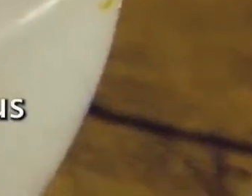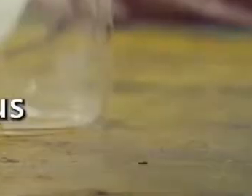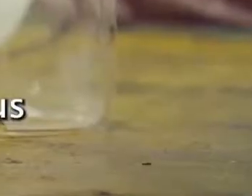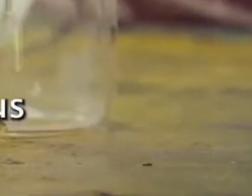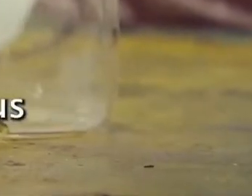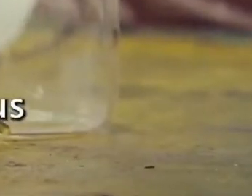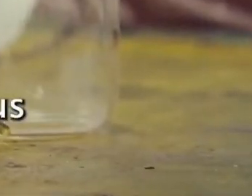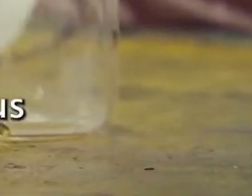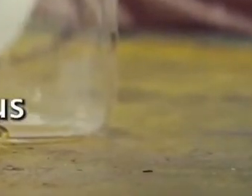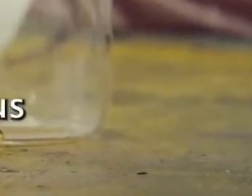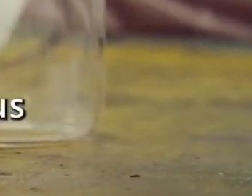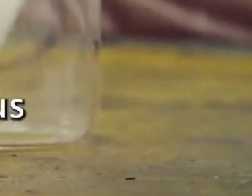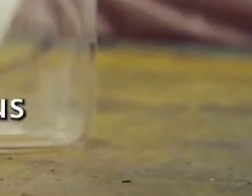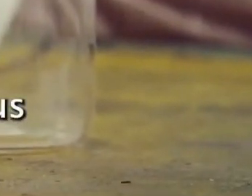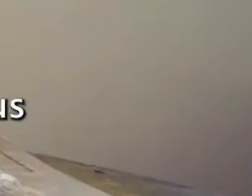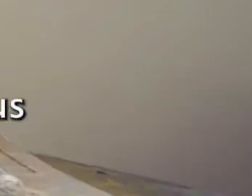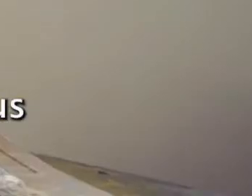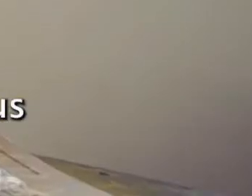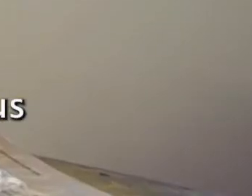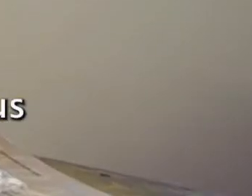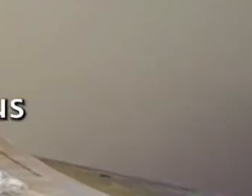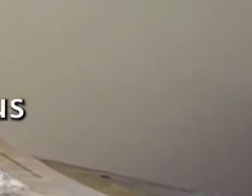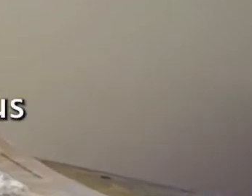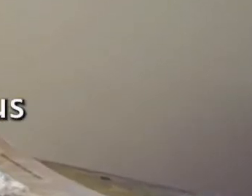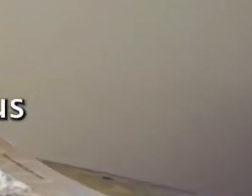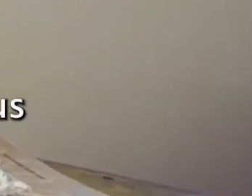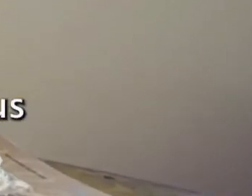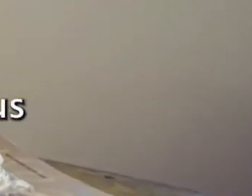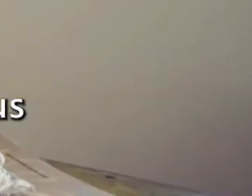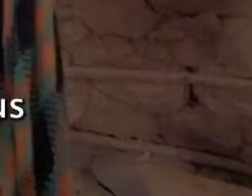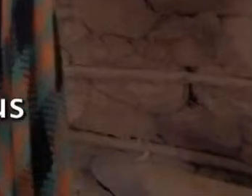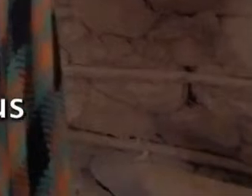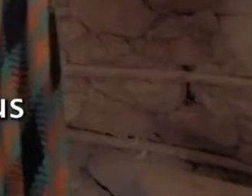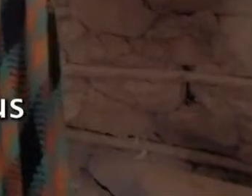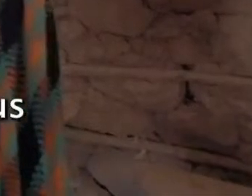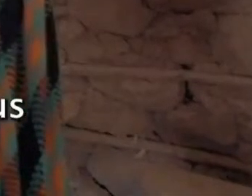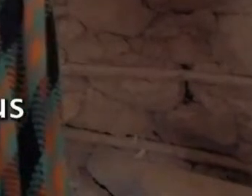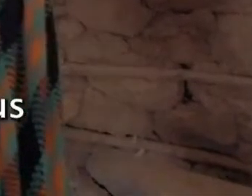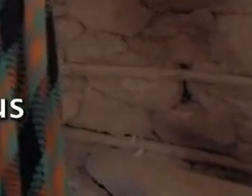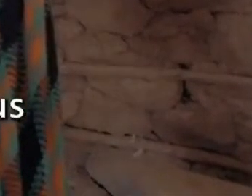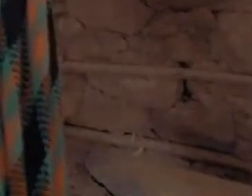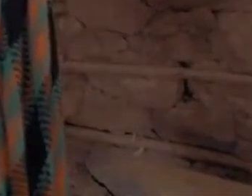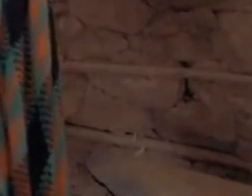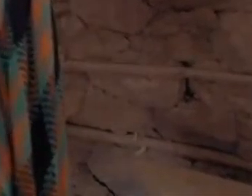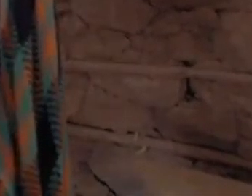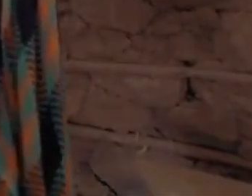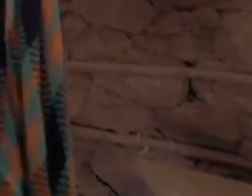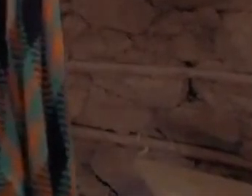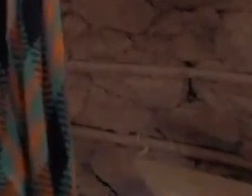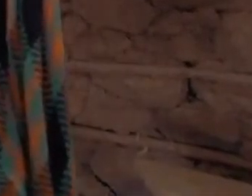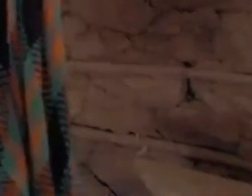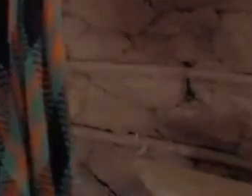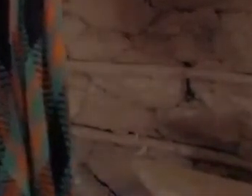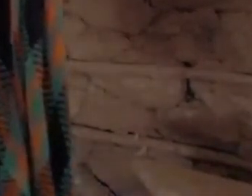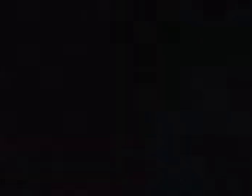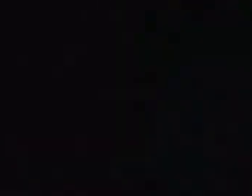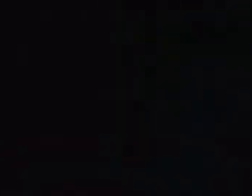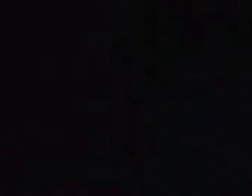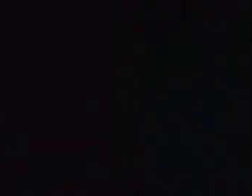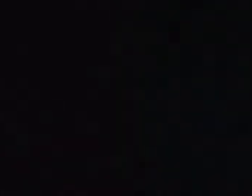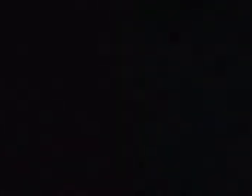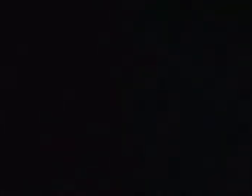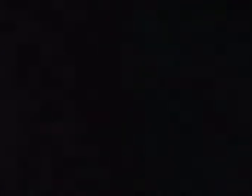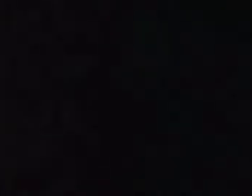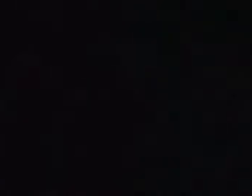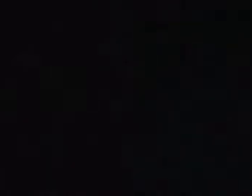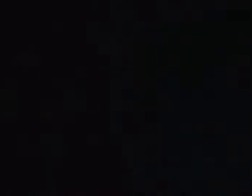que queremos es que los chicos defiendan sus Pedimos tradiciones a las delegaciones y demás asistentes si pueden ir